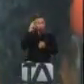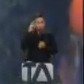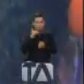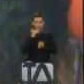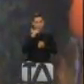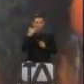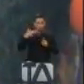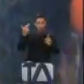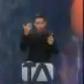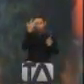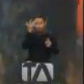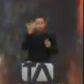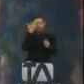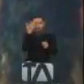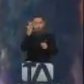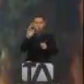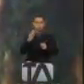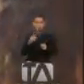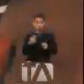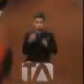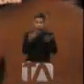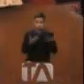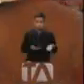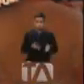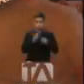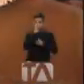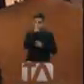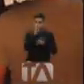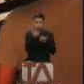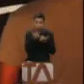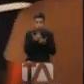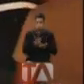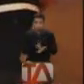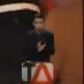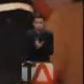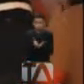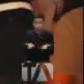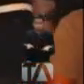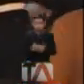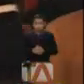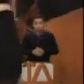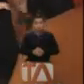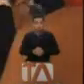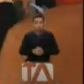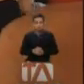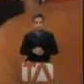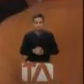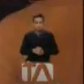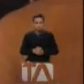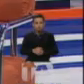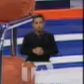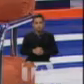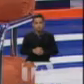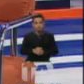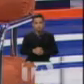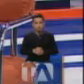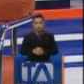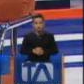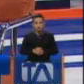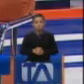para mandarlo a matar, pues no era un hombre de enemigos ni de hacer el mal. Luisa María Heredia, 24 horas.